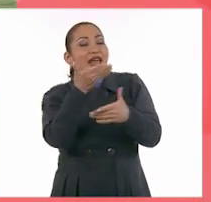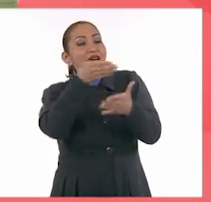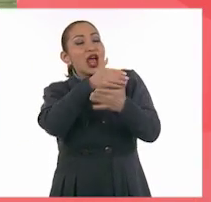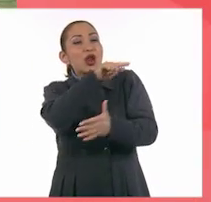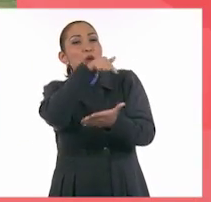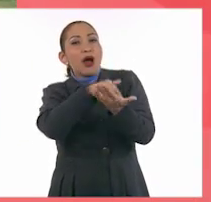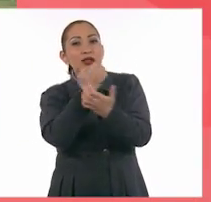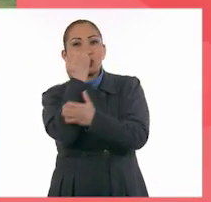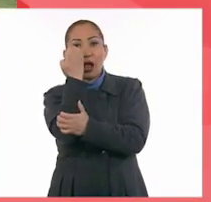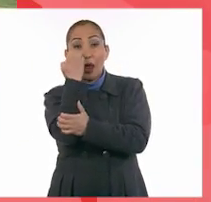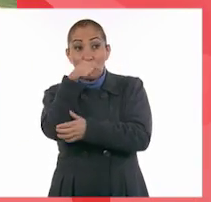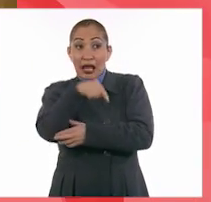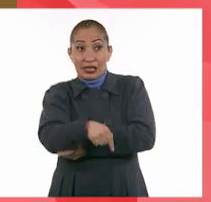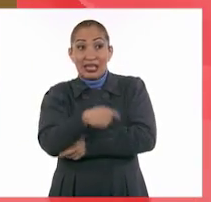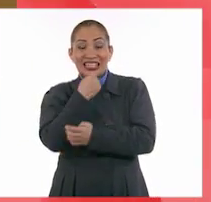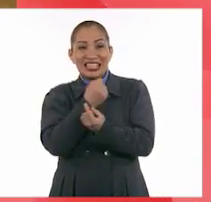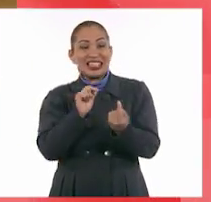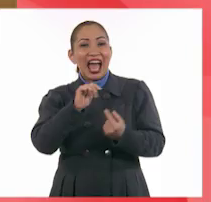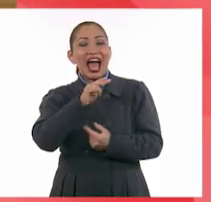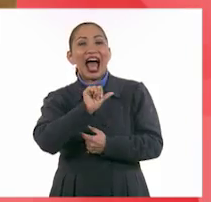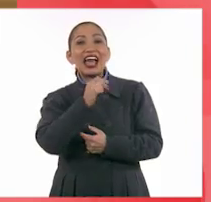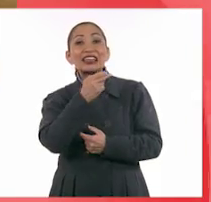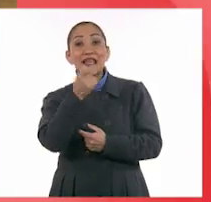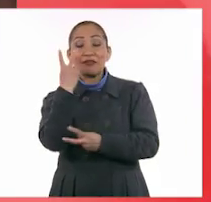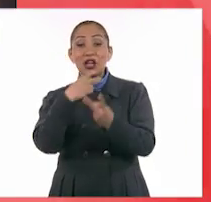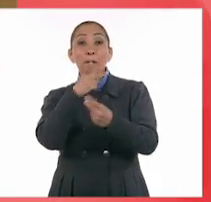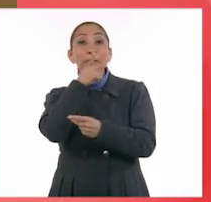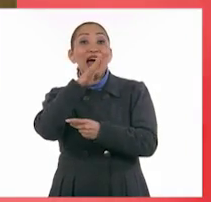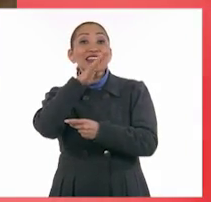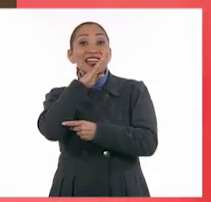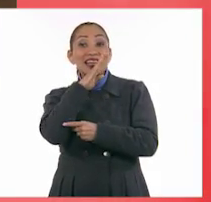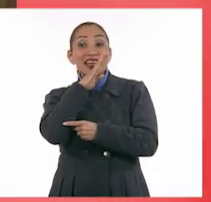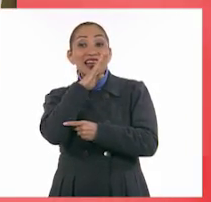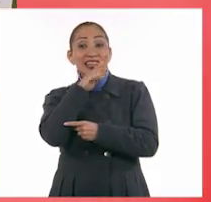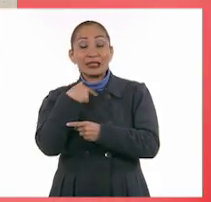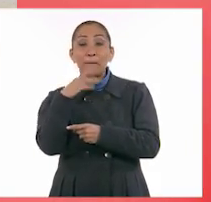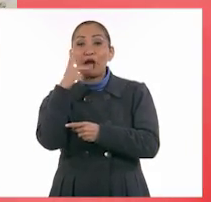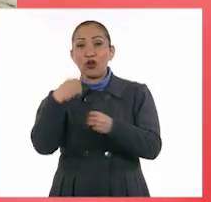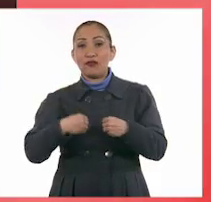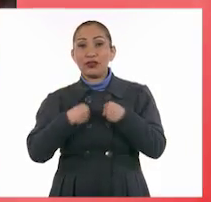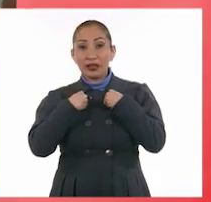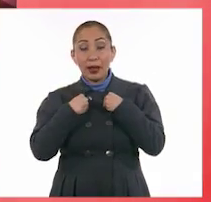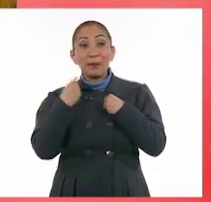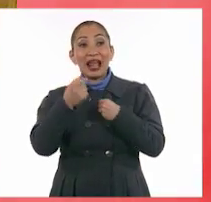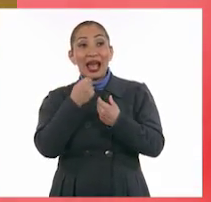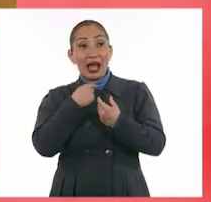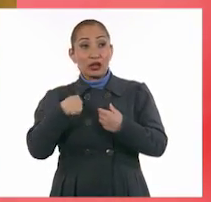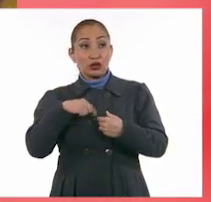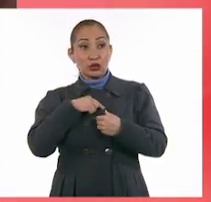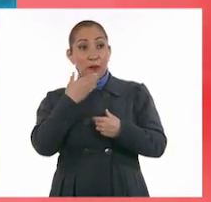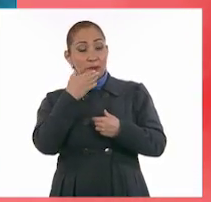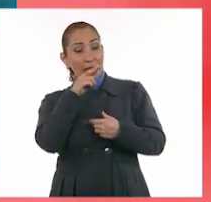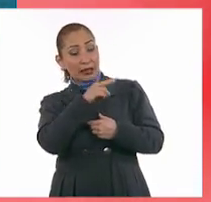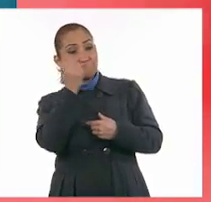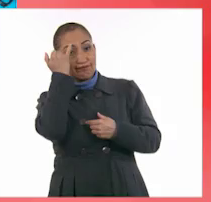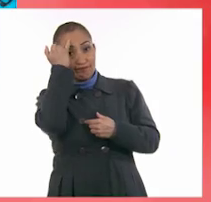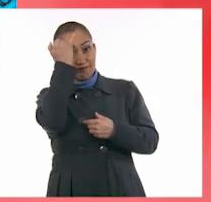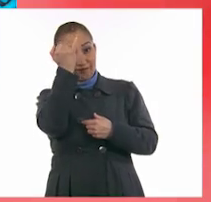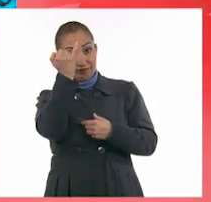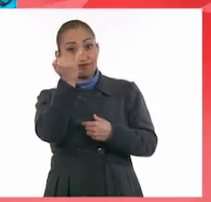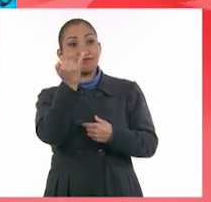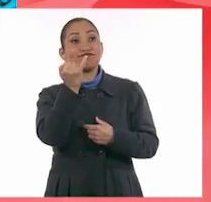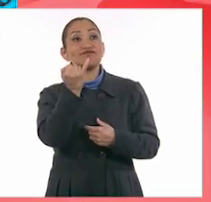espacio educativo, como esta niña haitiana que llegó con sus padres en busca de una mejor vida. Para mí es una muy buena iniciativa